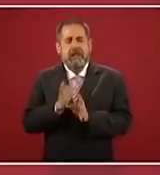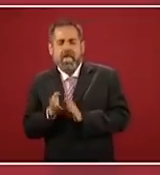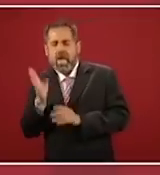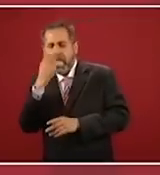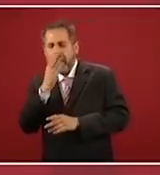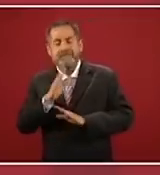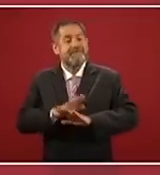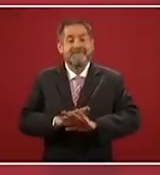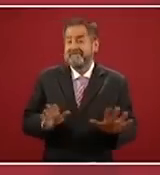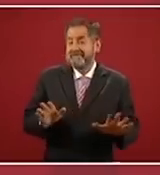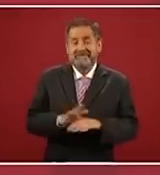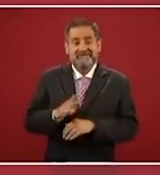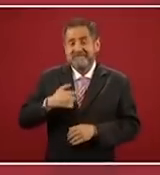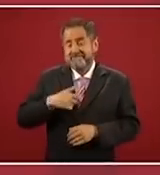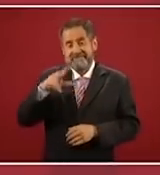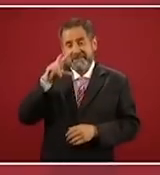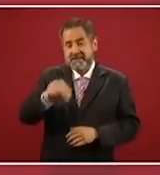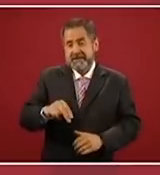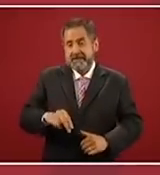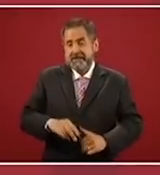no.